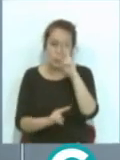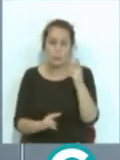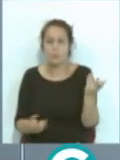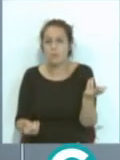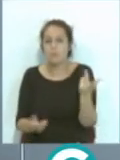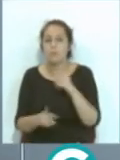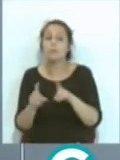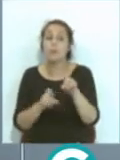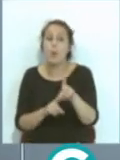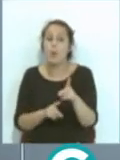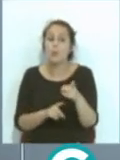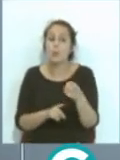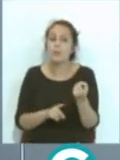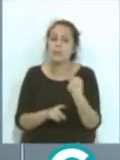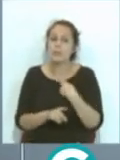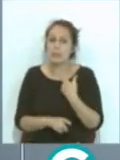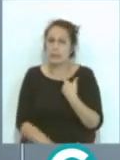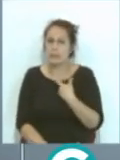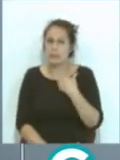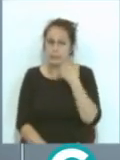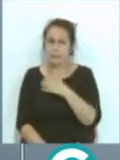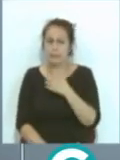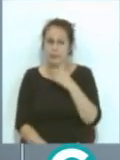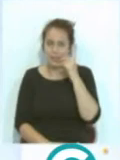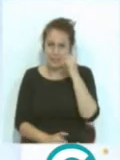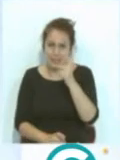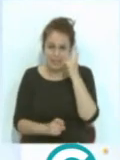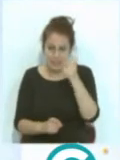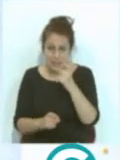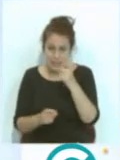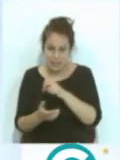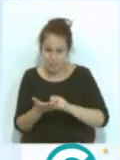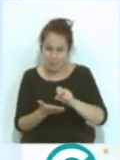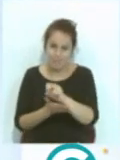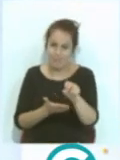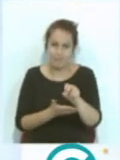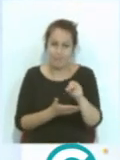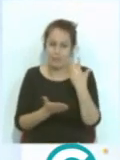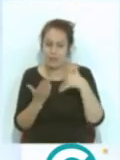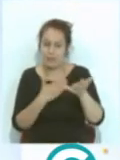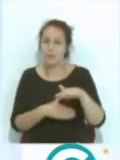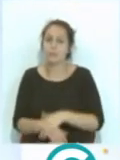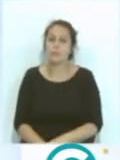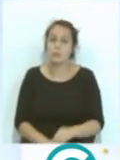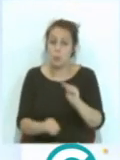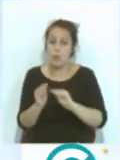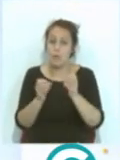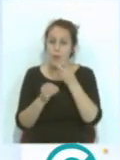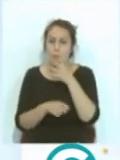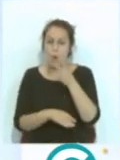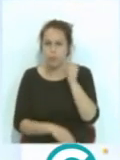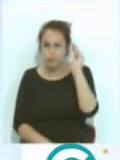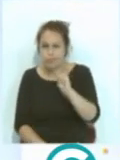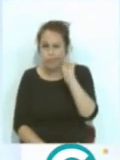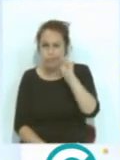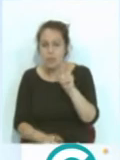cuando le hacen alguna pregunta impertinente intenta un buen regate, porque era un buen regateador. Ha solventado bien, porque lo han bombardeado con